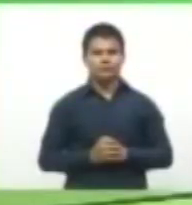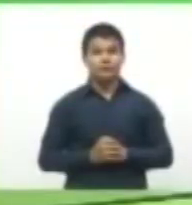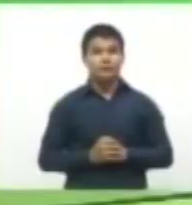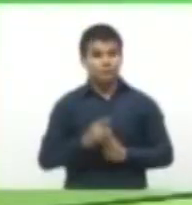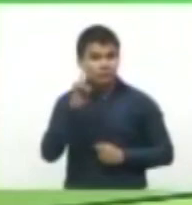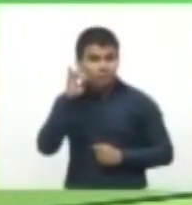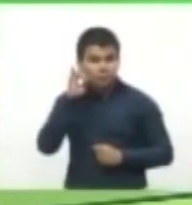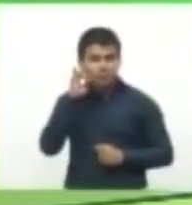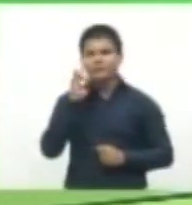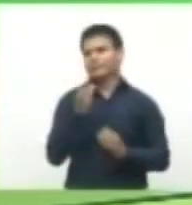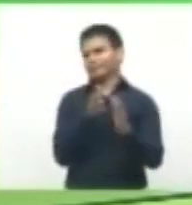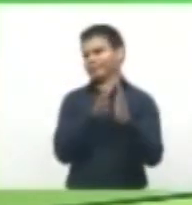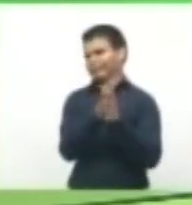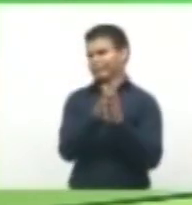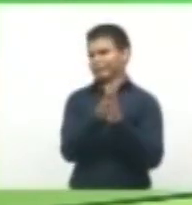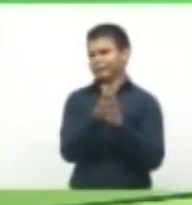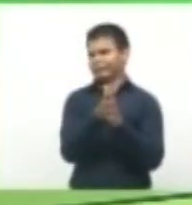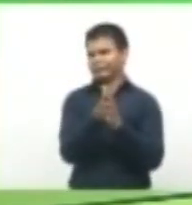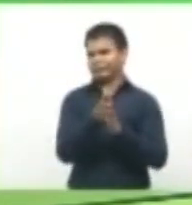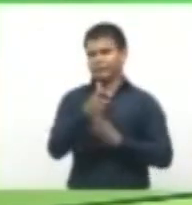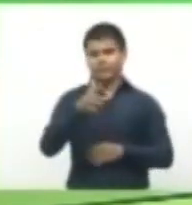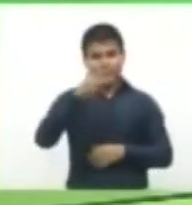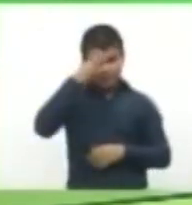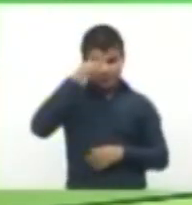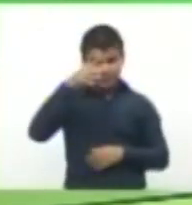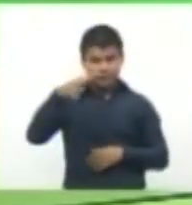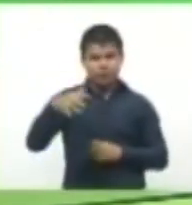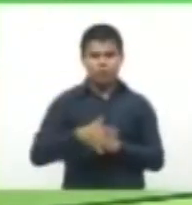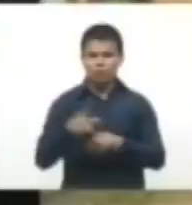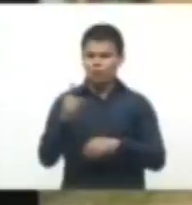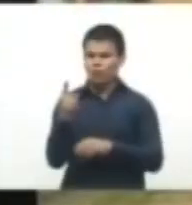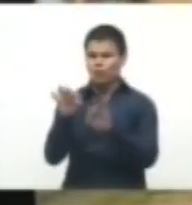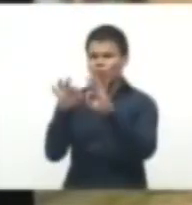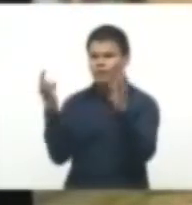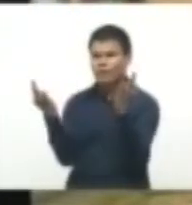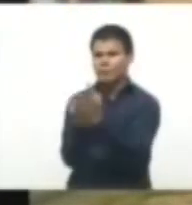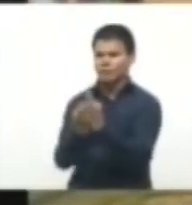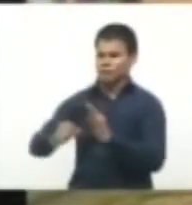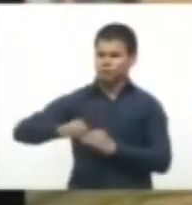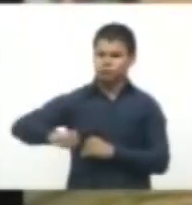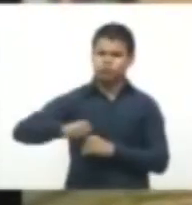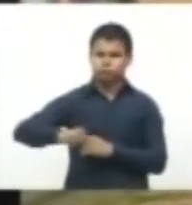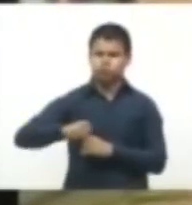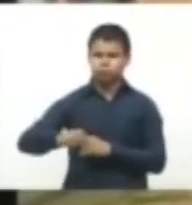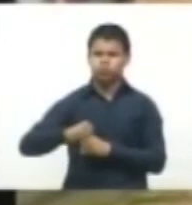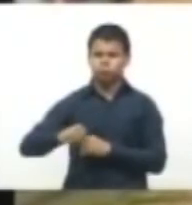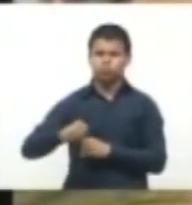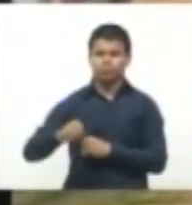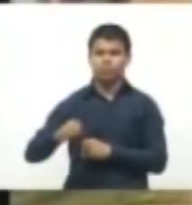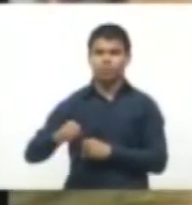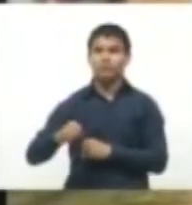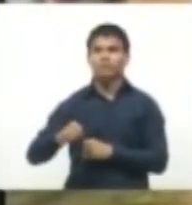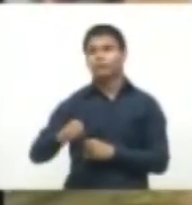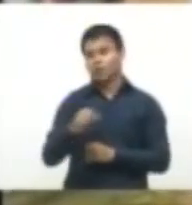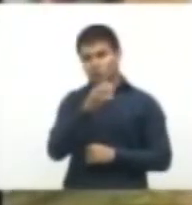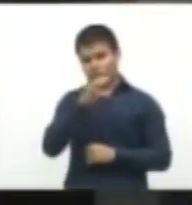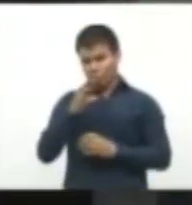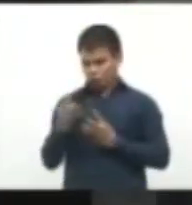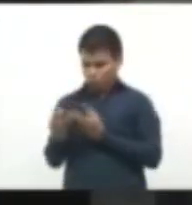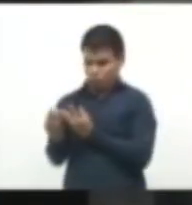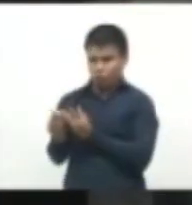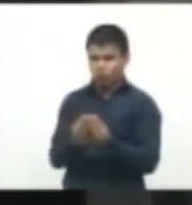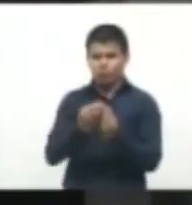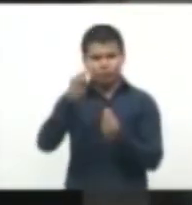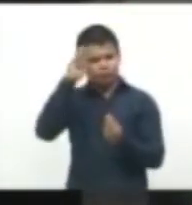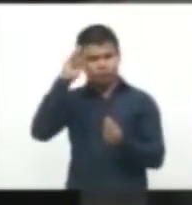en Cartagena, cuando una familia se encontraba departiendo con música a altos decibeles en el barrio Olaya Herrera, un grupo de uniformados de la policía llegaron hasta